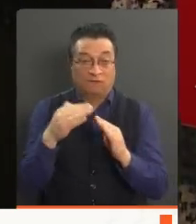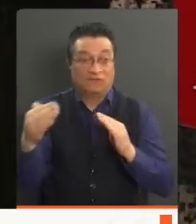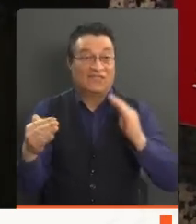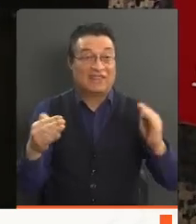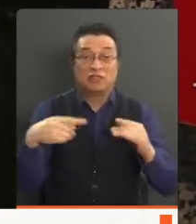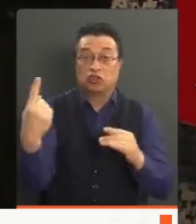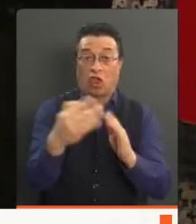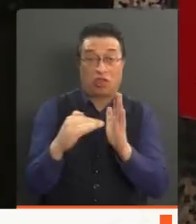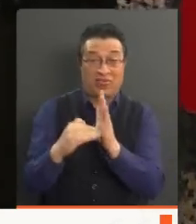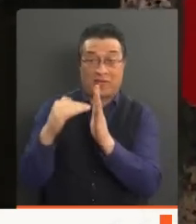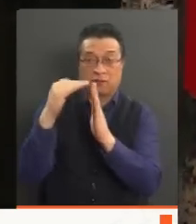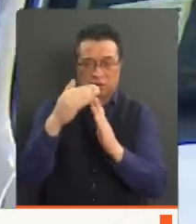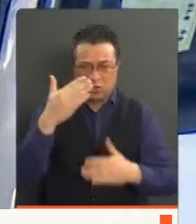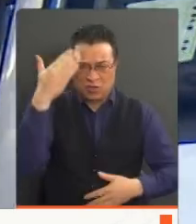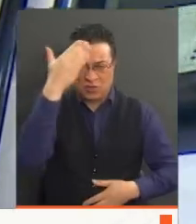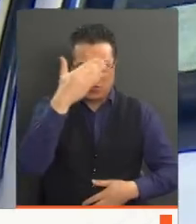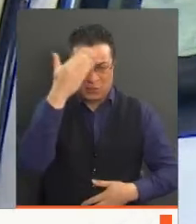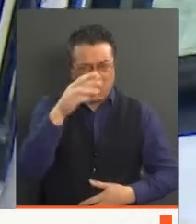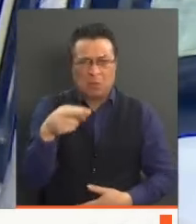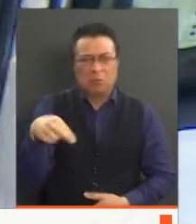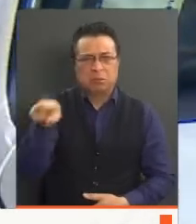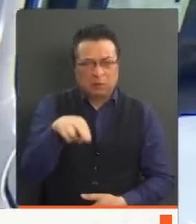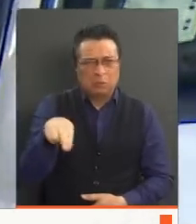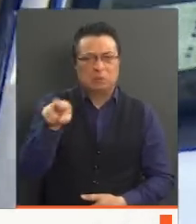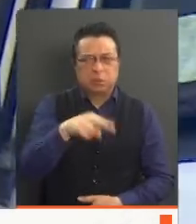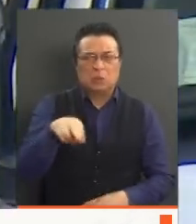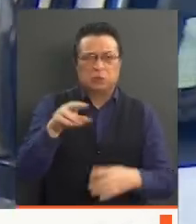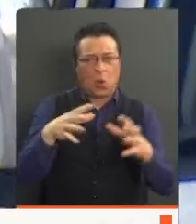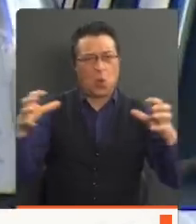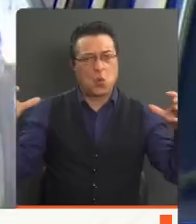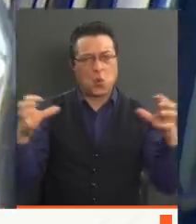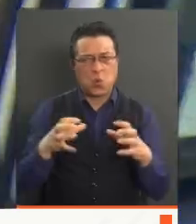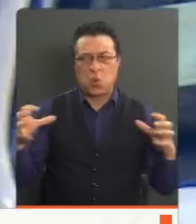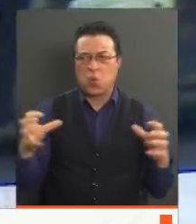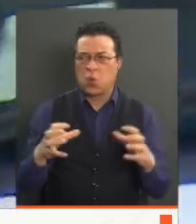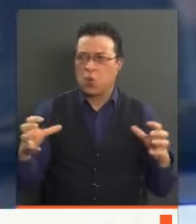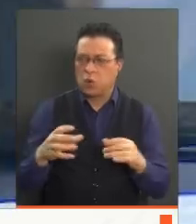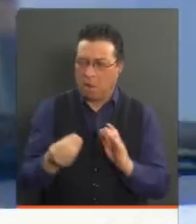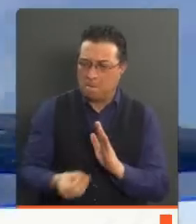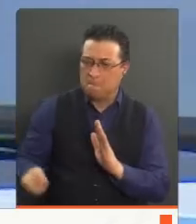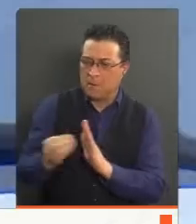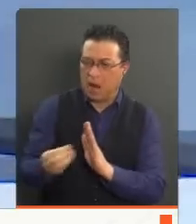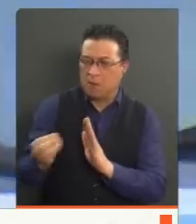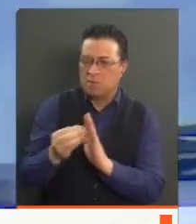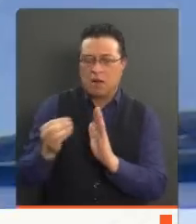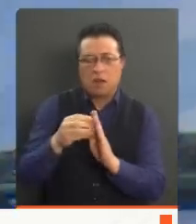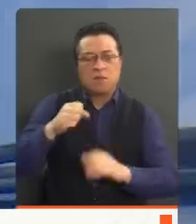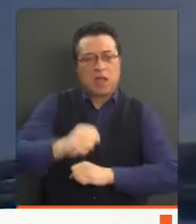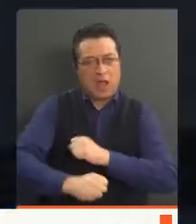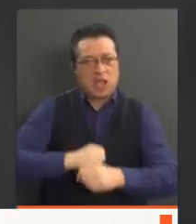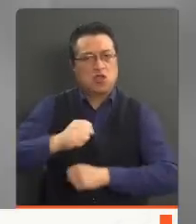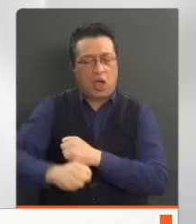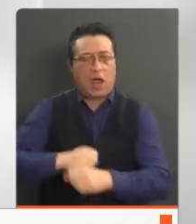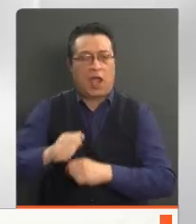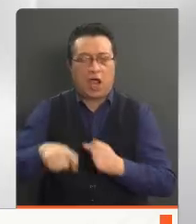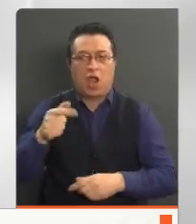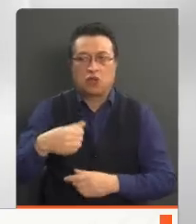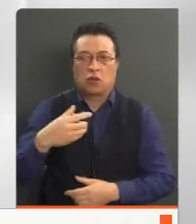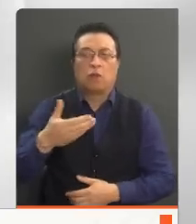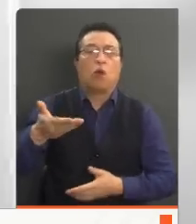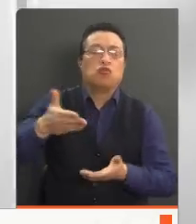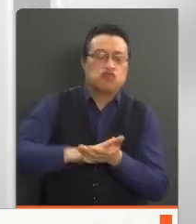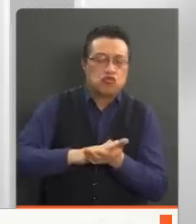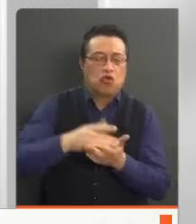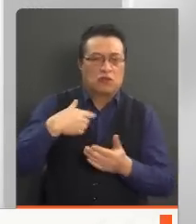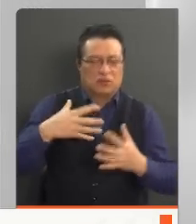edificio es preocupante que sigan ocurriendo hechos de tanta violencia que suman y siguen desde hace años, con suicidios y